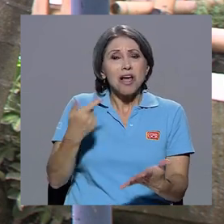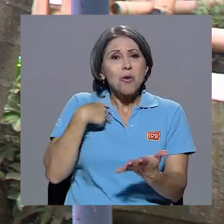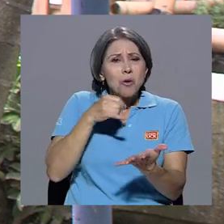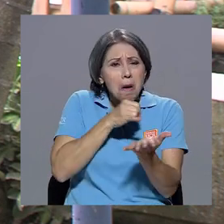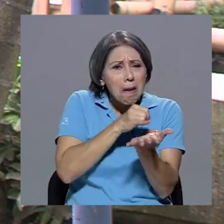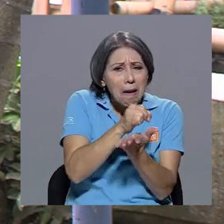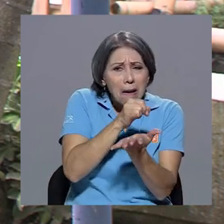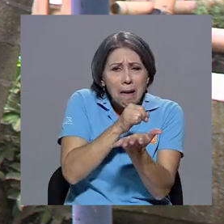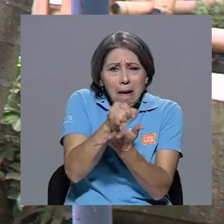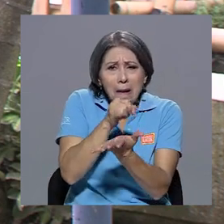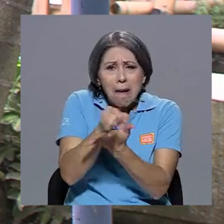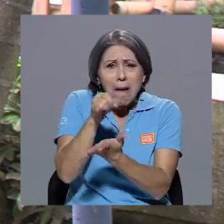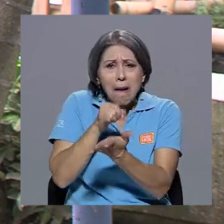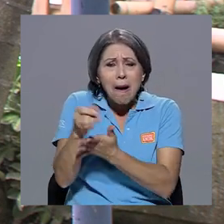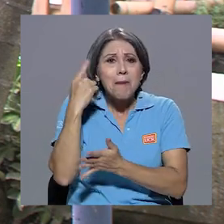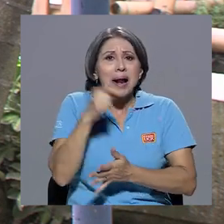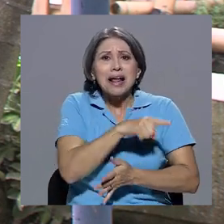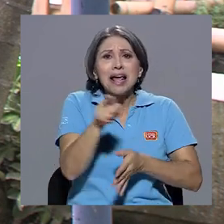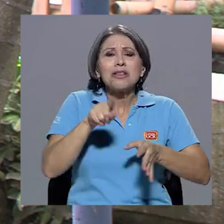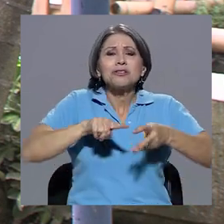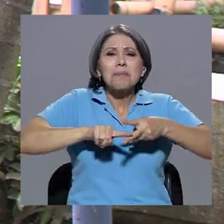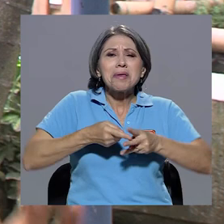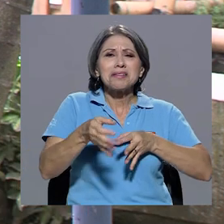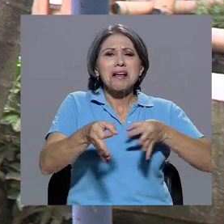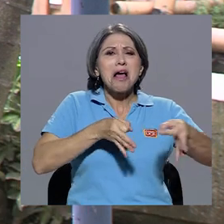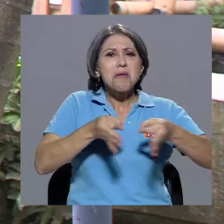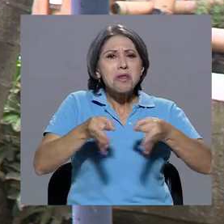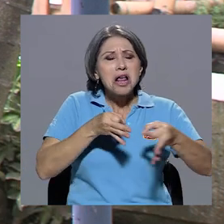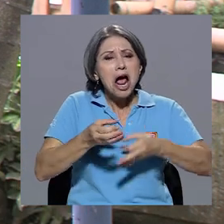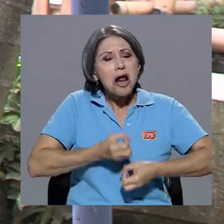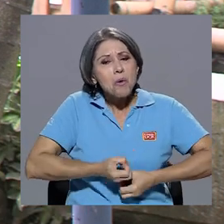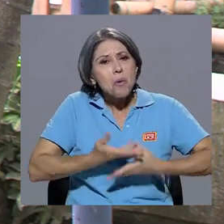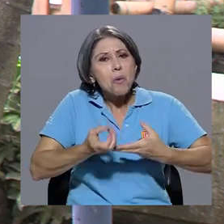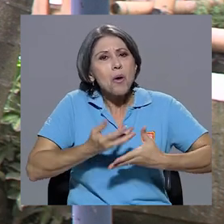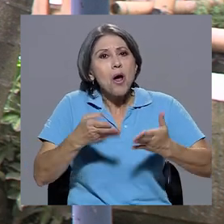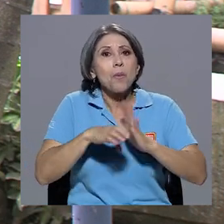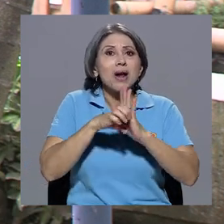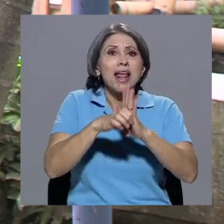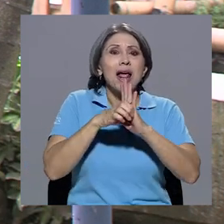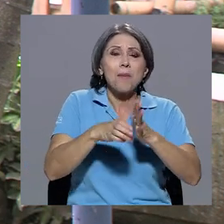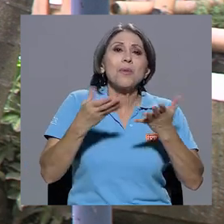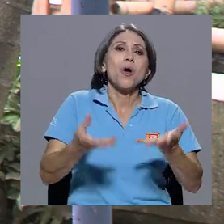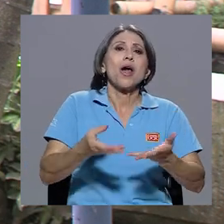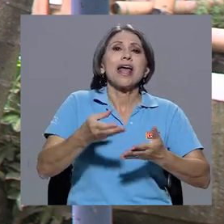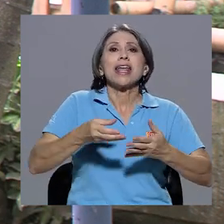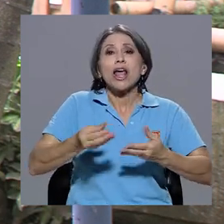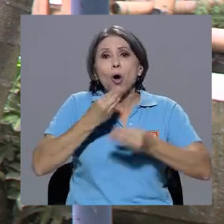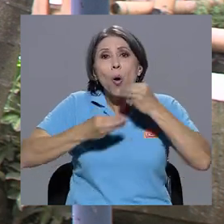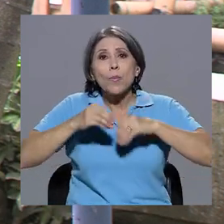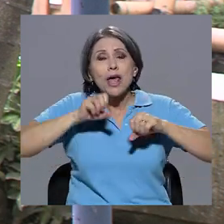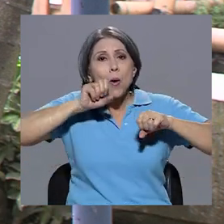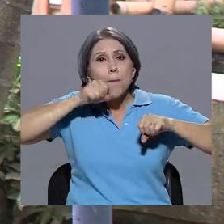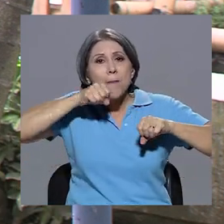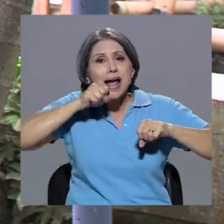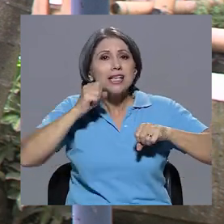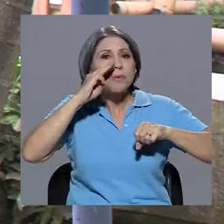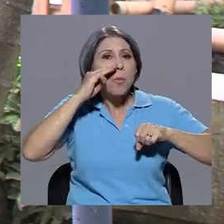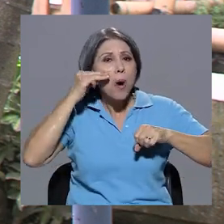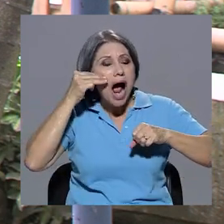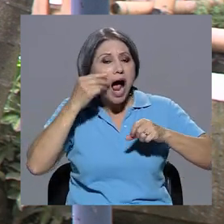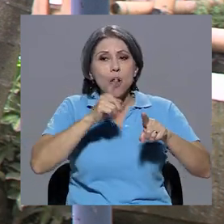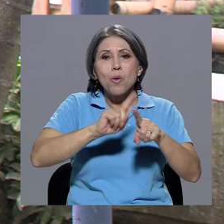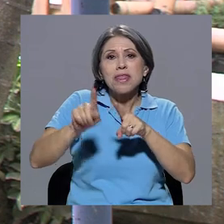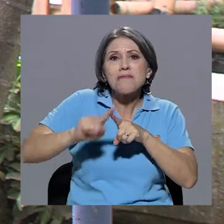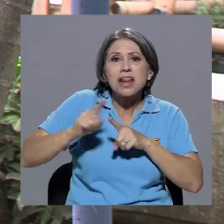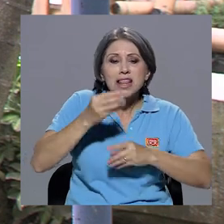muy puntuales para que ellos empiecen a explicar y abrir, por ejemplo, que consumieron maíz pujagua, que es un antioxidante, o joche, que es un superalimento, o